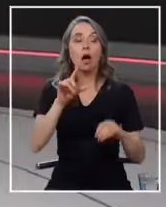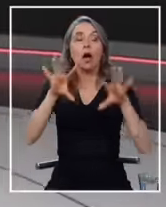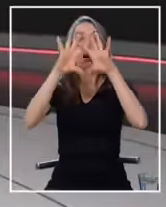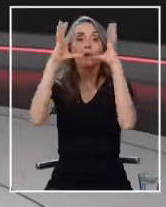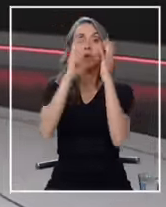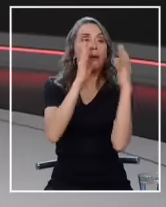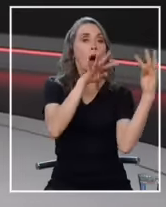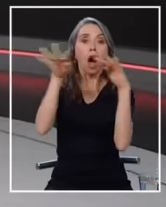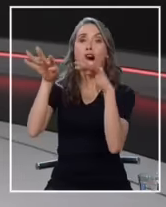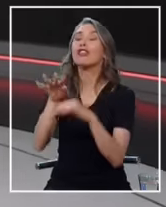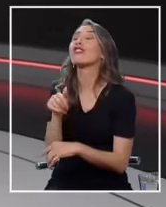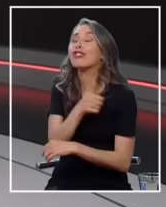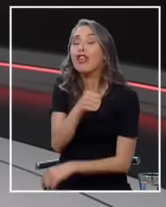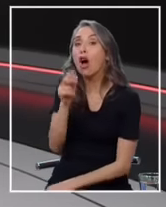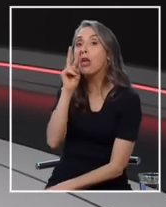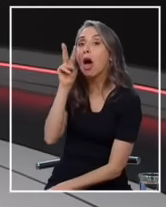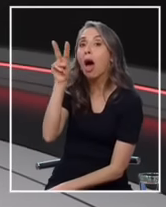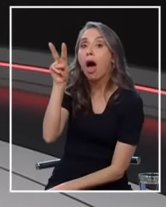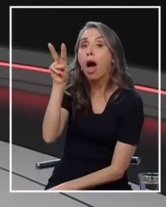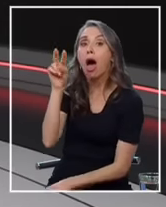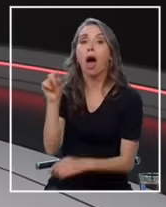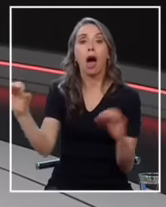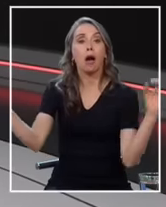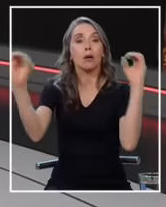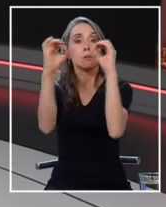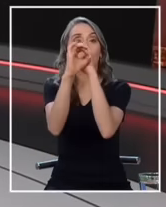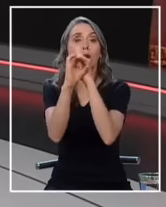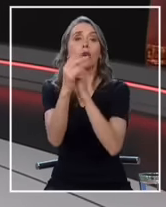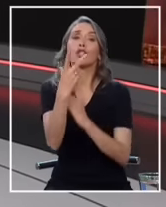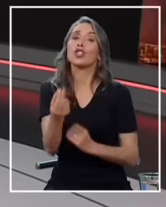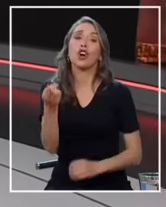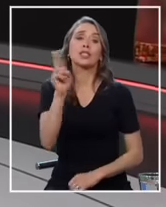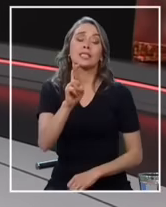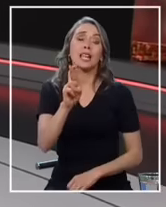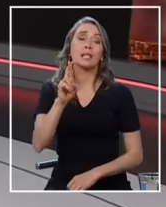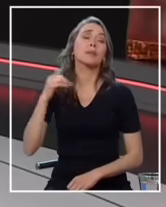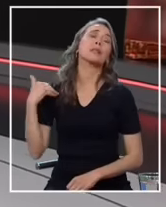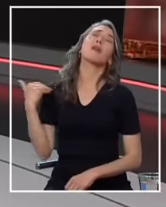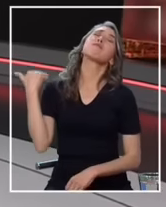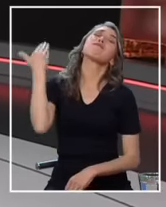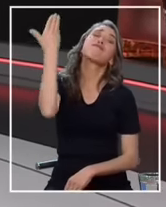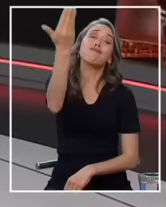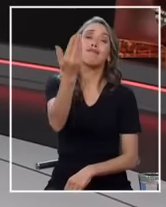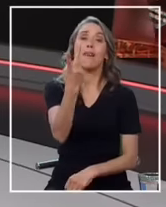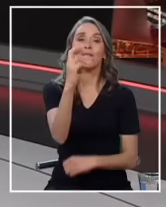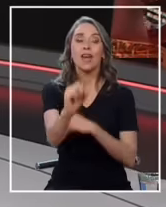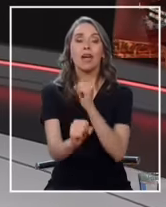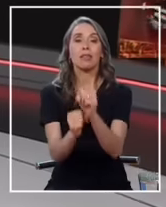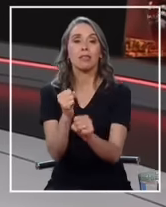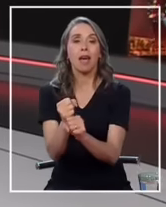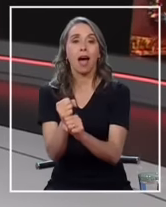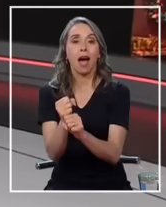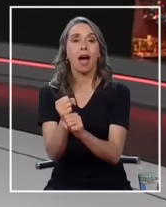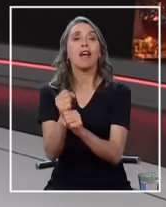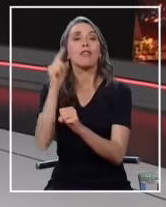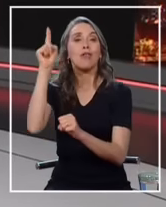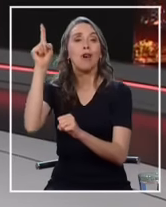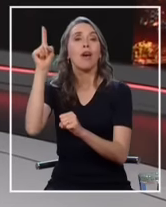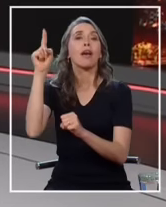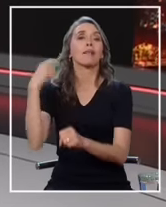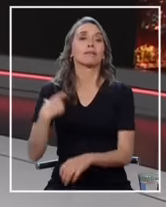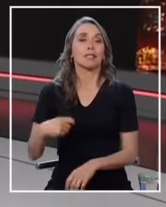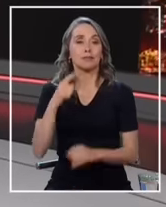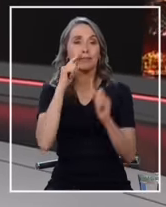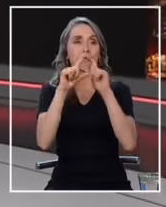de todos. Estábamos todos pendientes. Un fenómeno que no se volverá a repetir en al menos 20 años en esta zona del planeta. Mira.